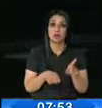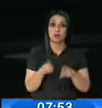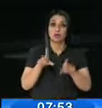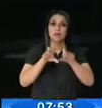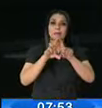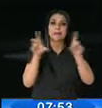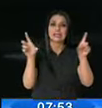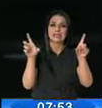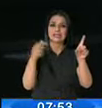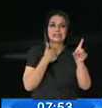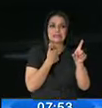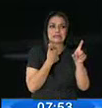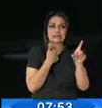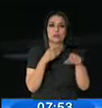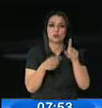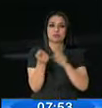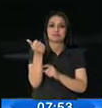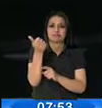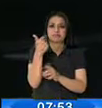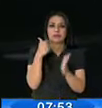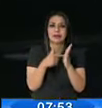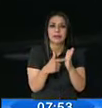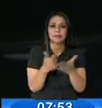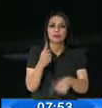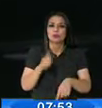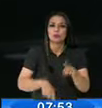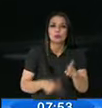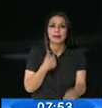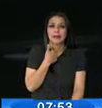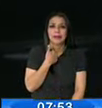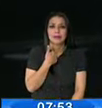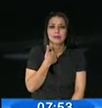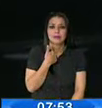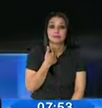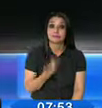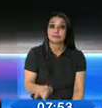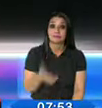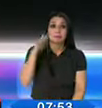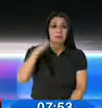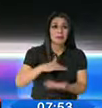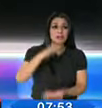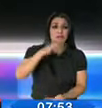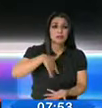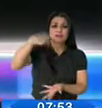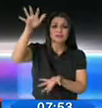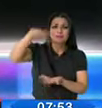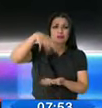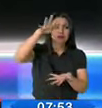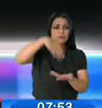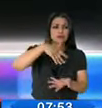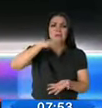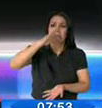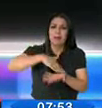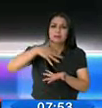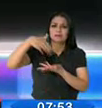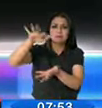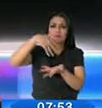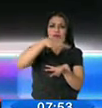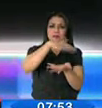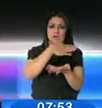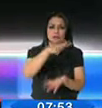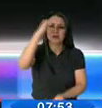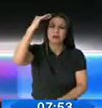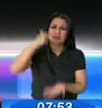compañías de courier se eliminen porque pues no pudieron soportar realmente la baja de importación. Tuvimos una baja bastante